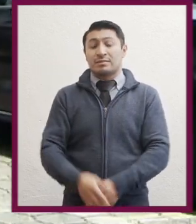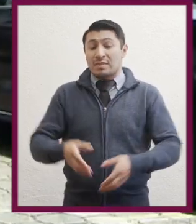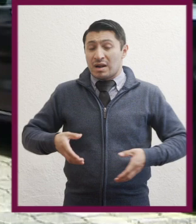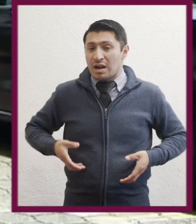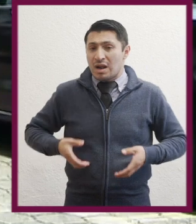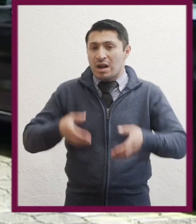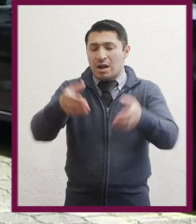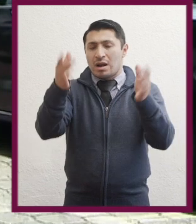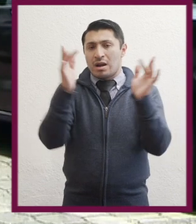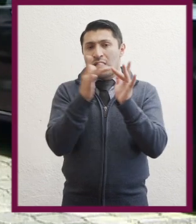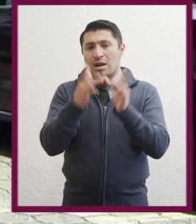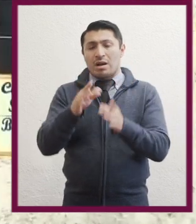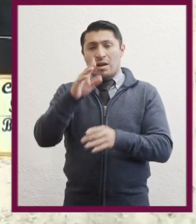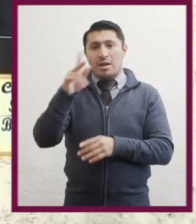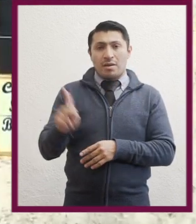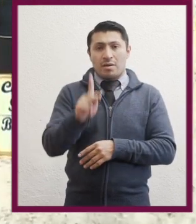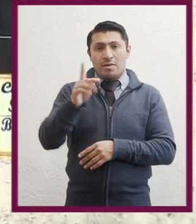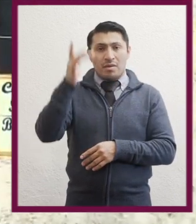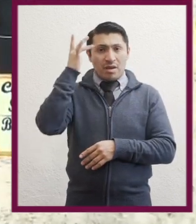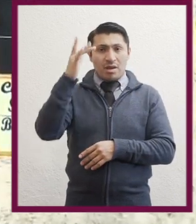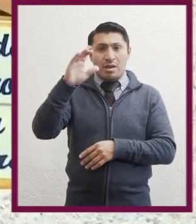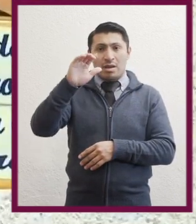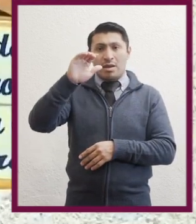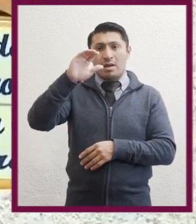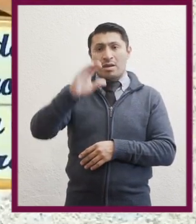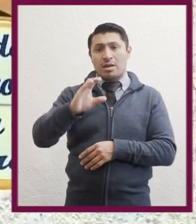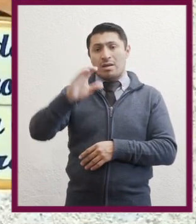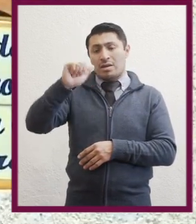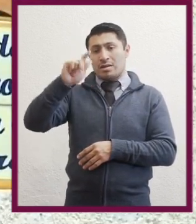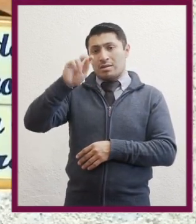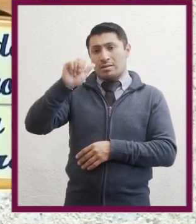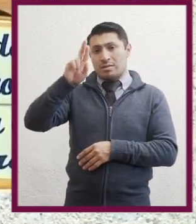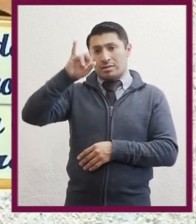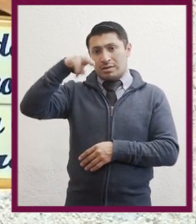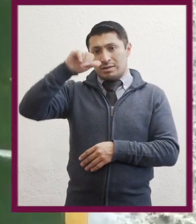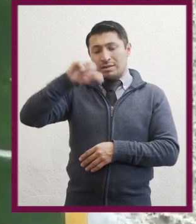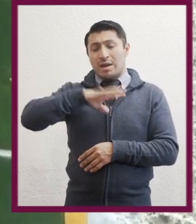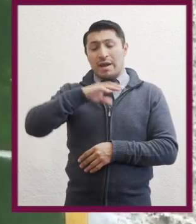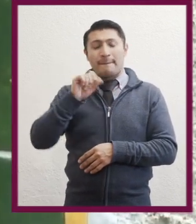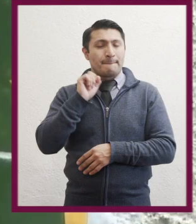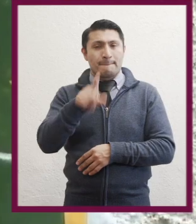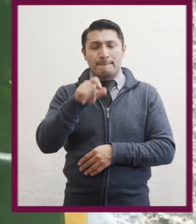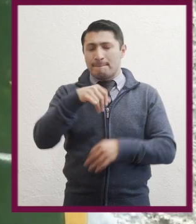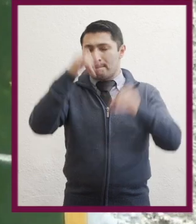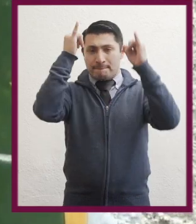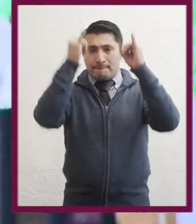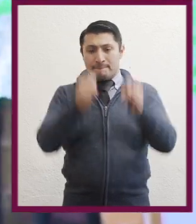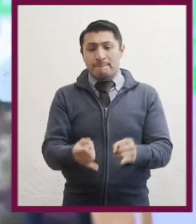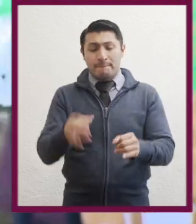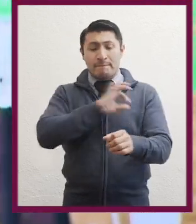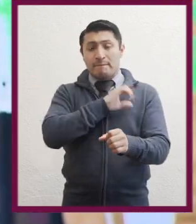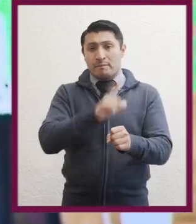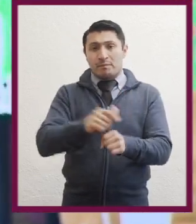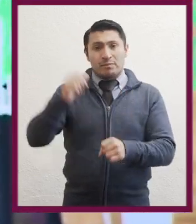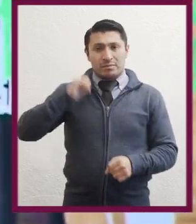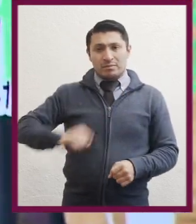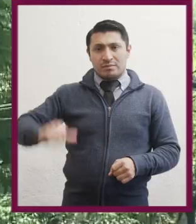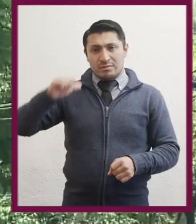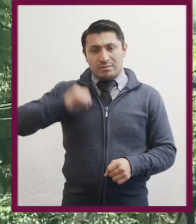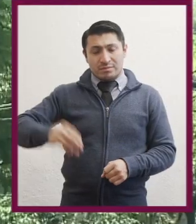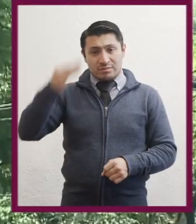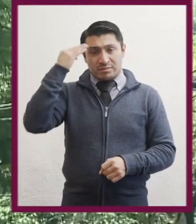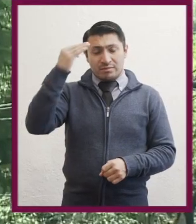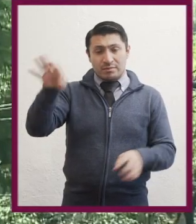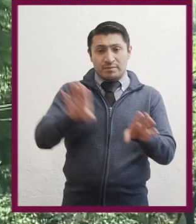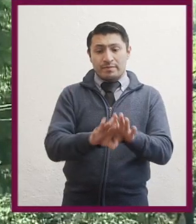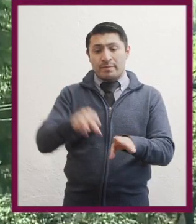Esta vía atraviesa el barrio de Santa Catarina, donde también perdura una identidad particular. En la época prehispánica